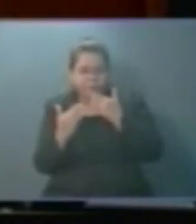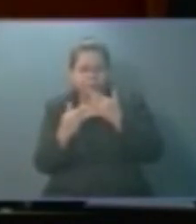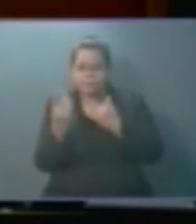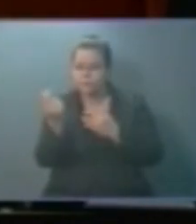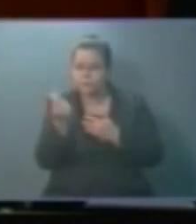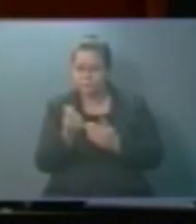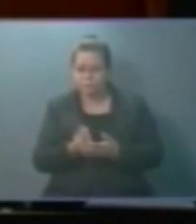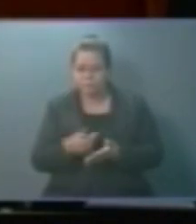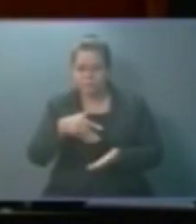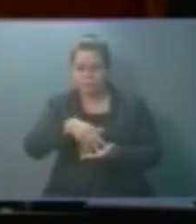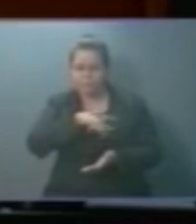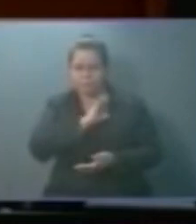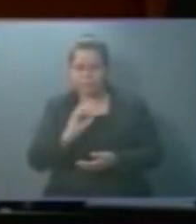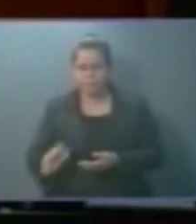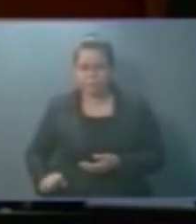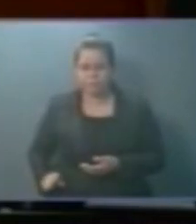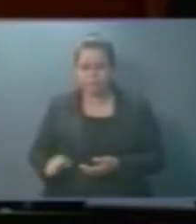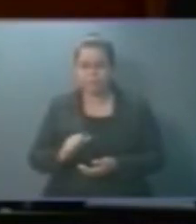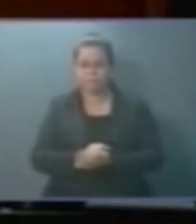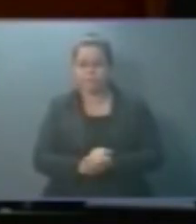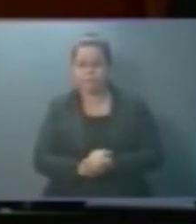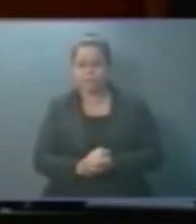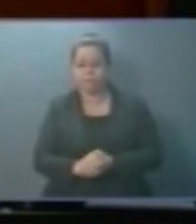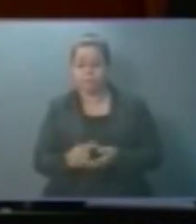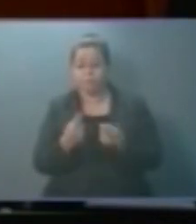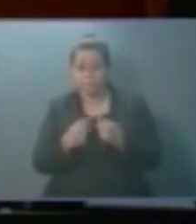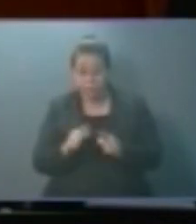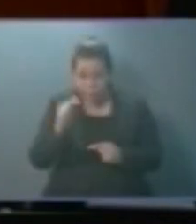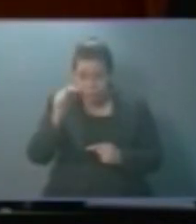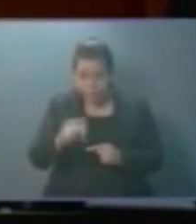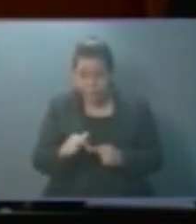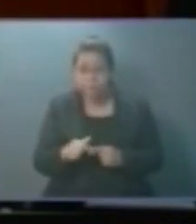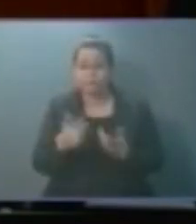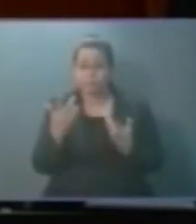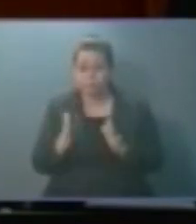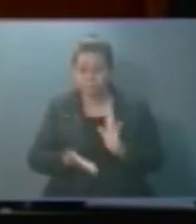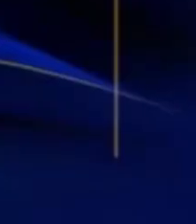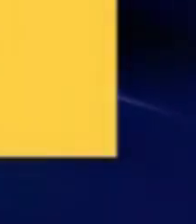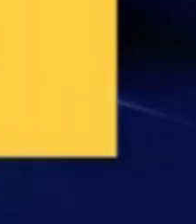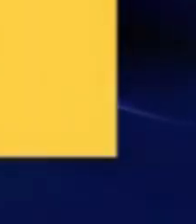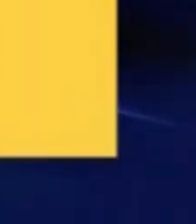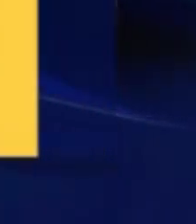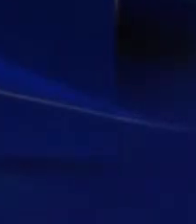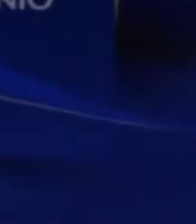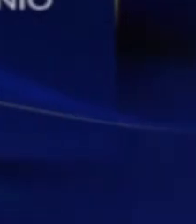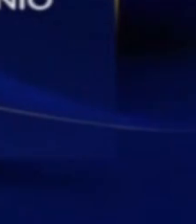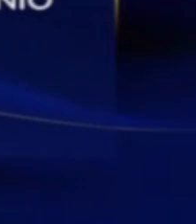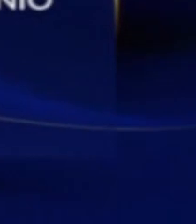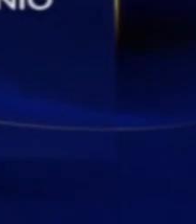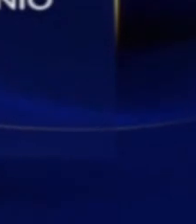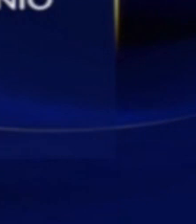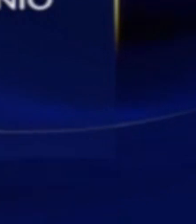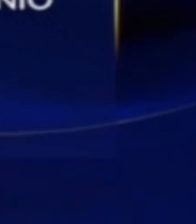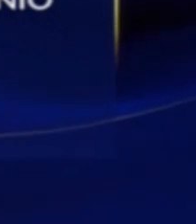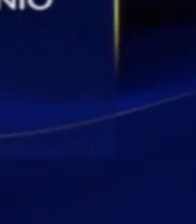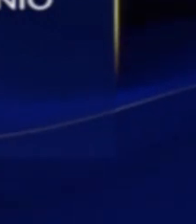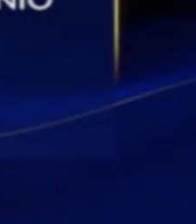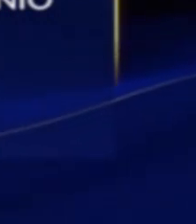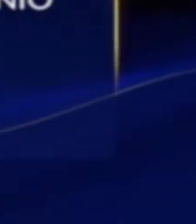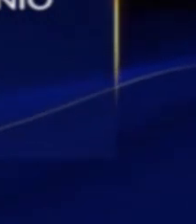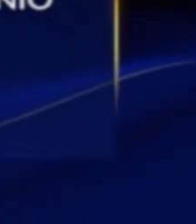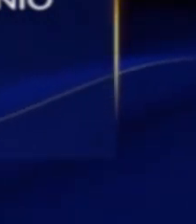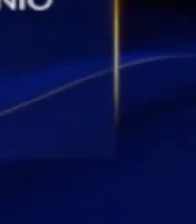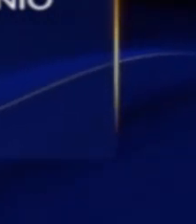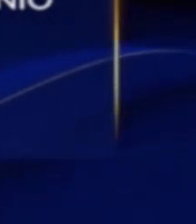dinero del pueblo salvadoreño. Y sin embargo, hoy se le está dando más dinero. Los 250 millones serán distribuidos